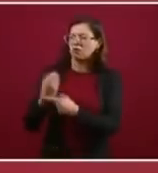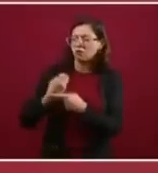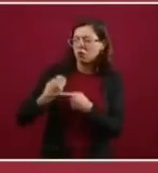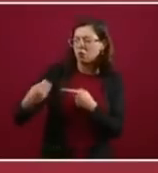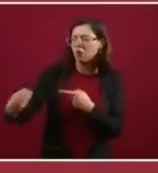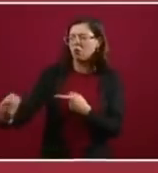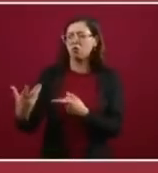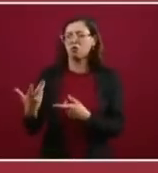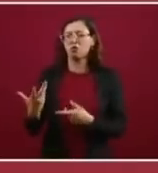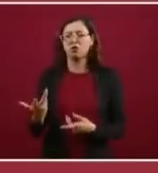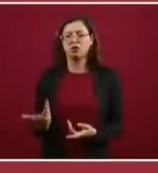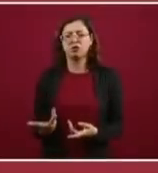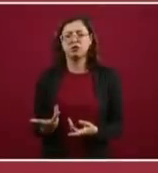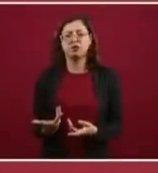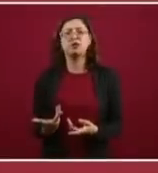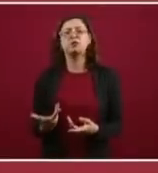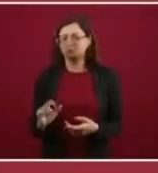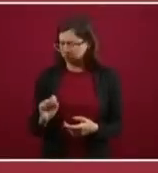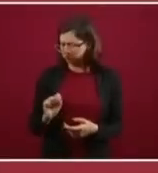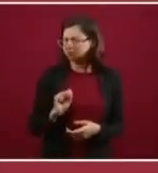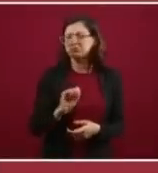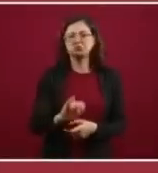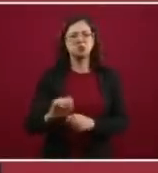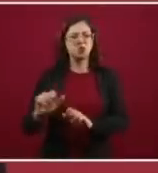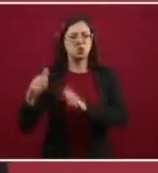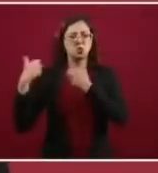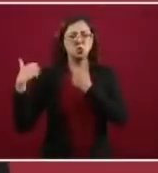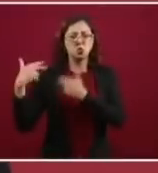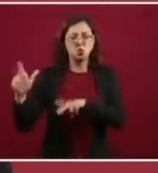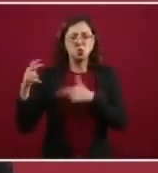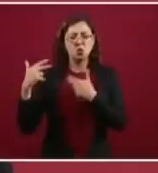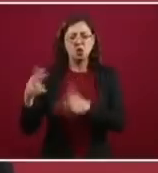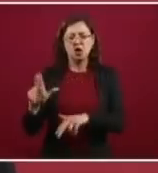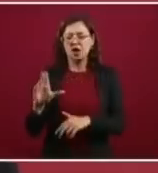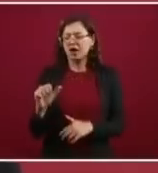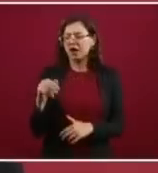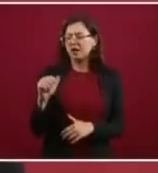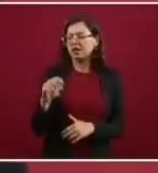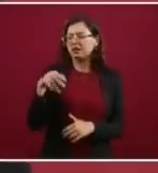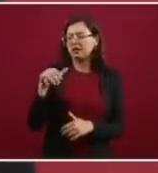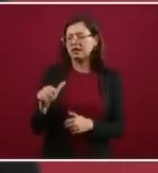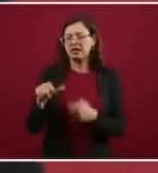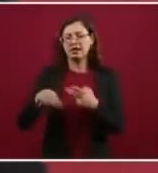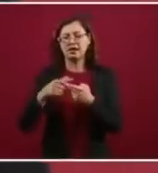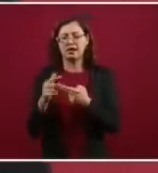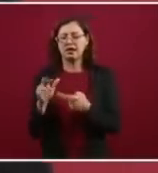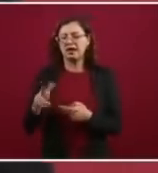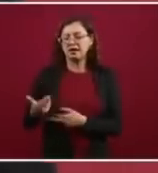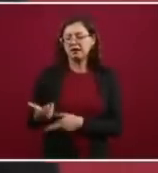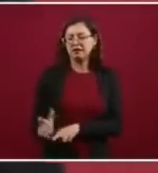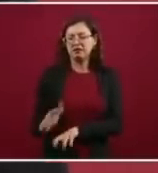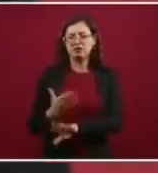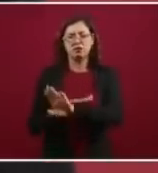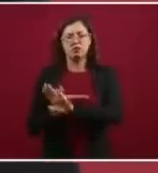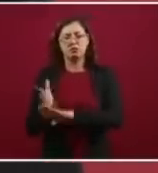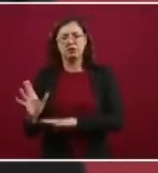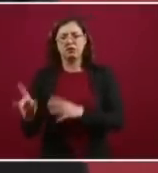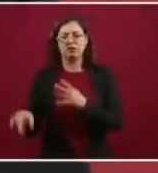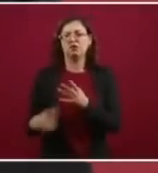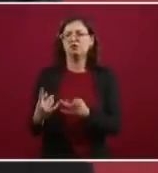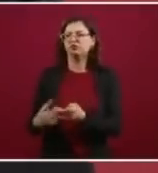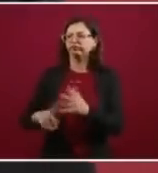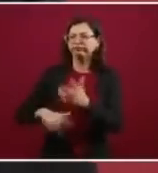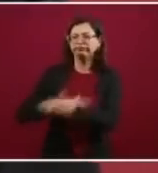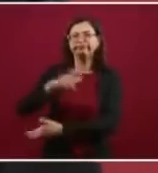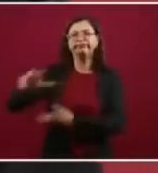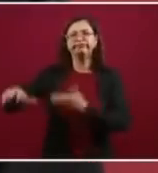Tuvieron que ver en las huelgas de Cananea, de Río Blanco, en los movimientos sociales.